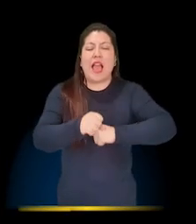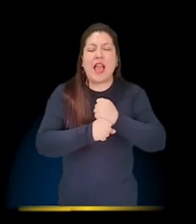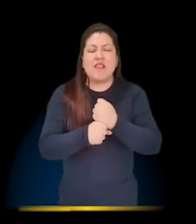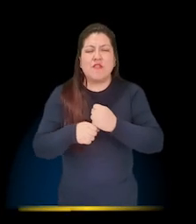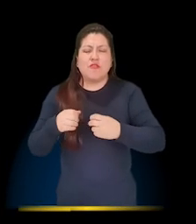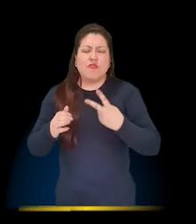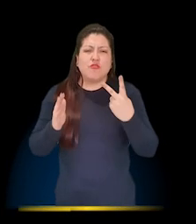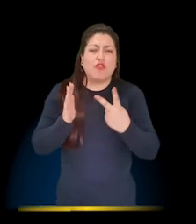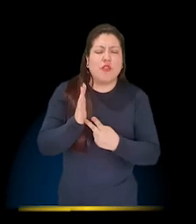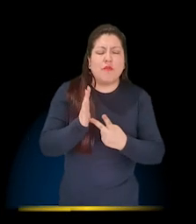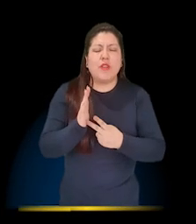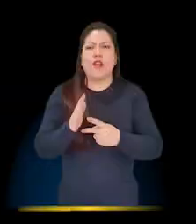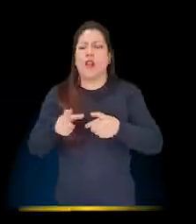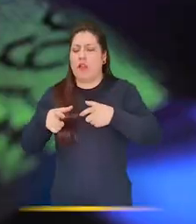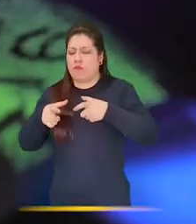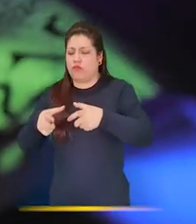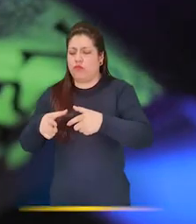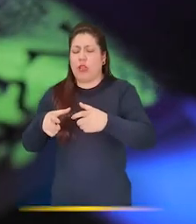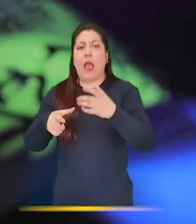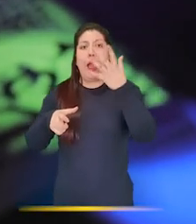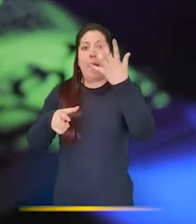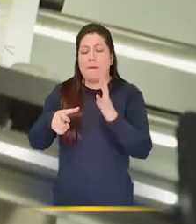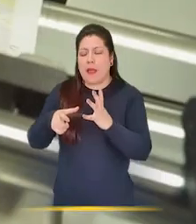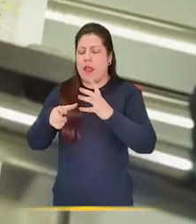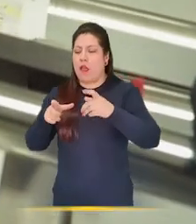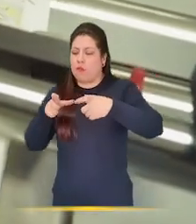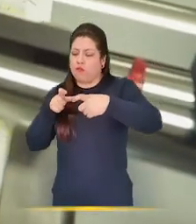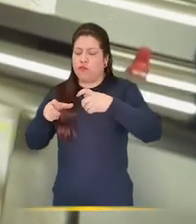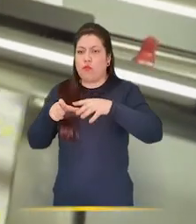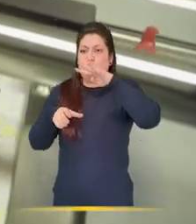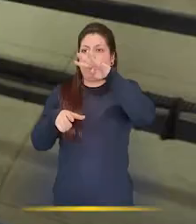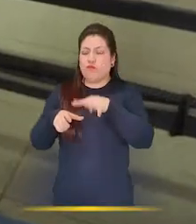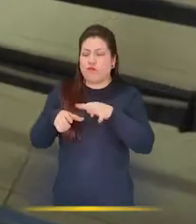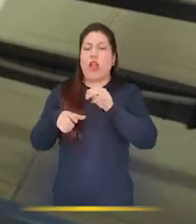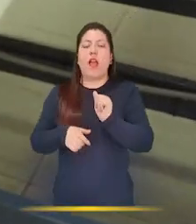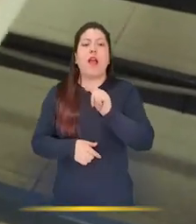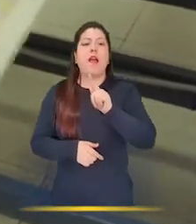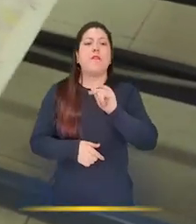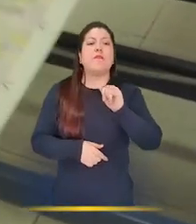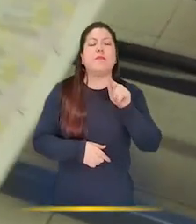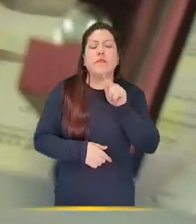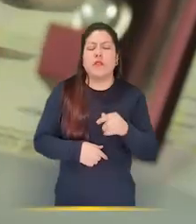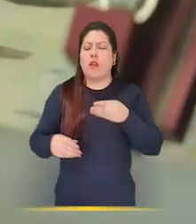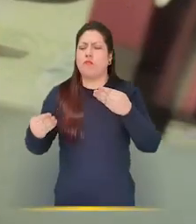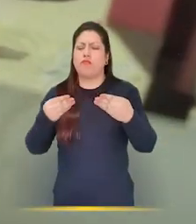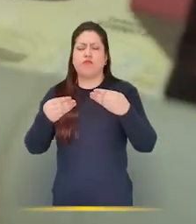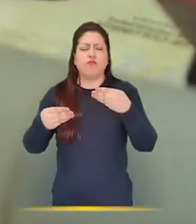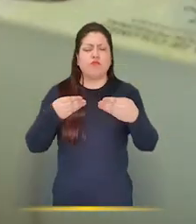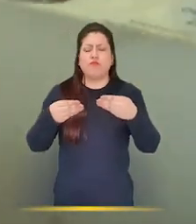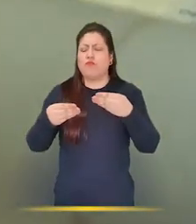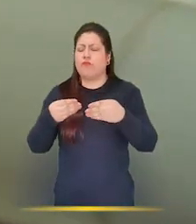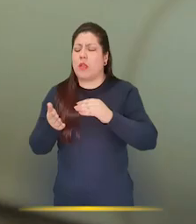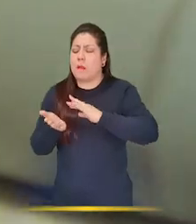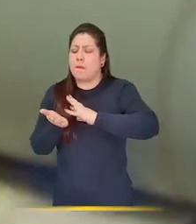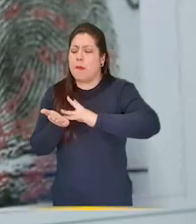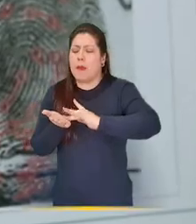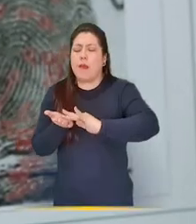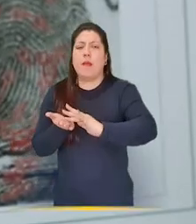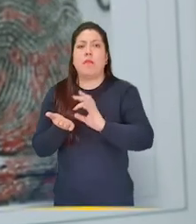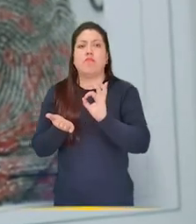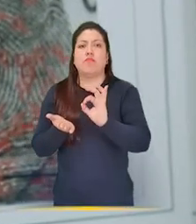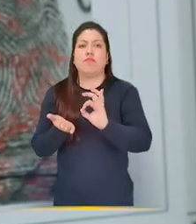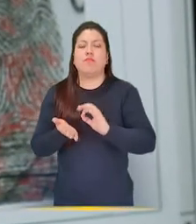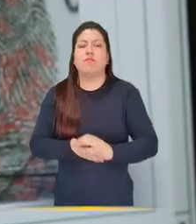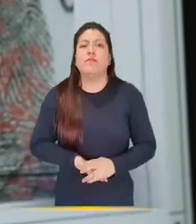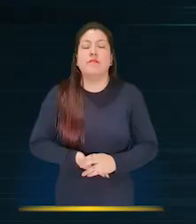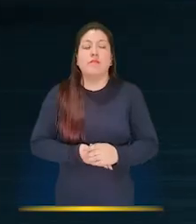se expide la cédula amarilla con hologramas y código de barras bajo el sistema AFIS, que verifica la identidad mediante la comparación automática de